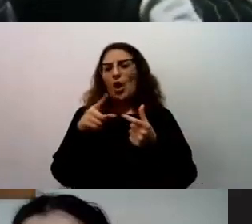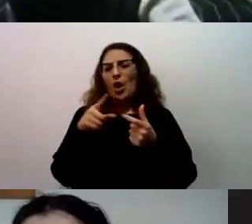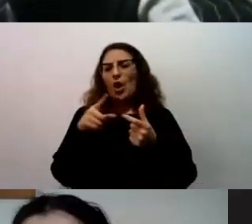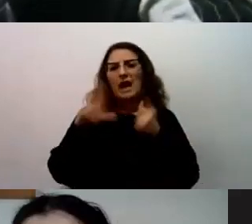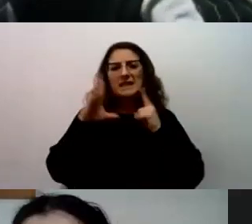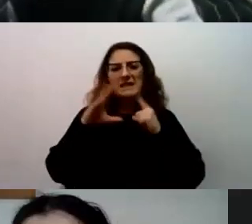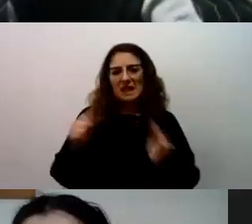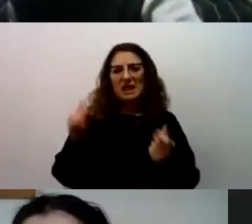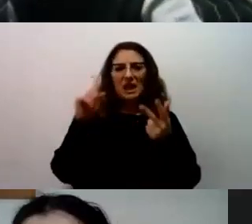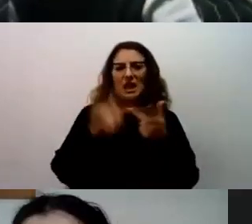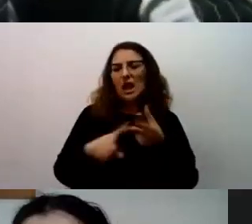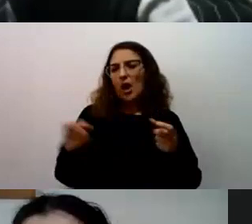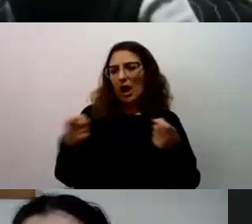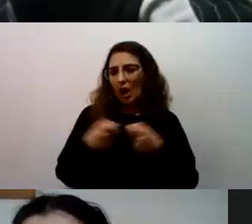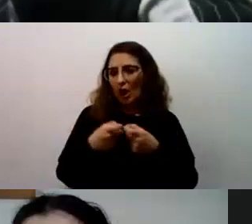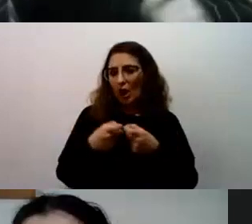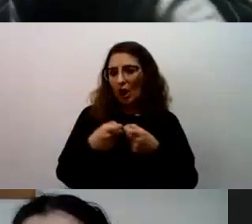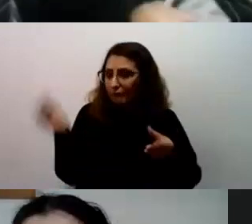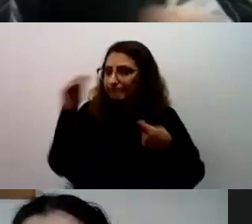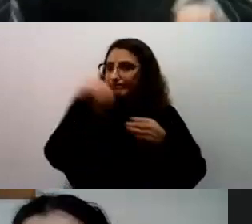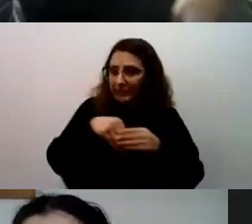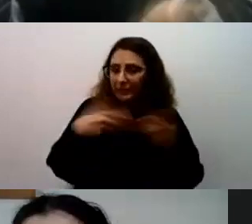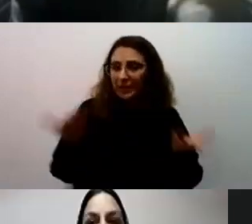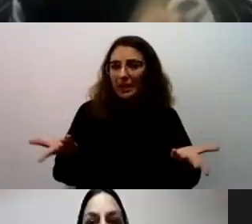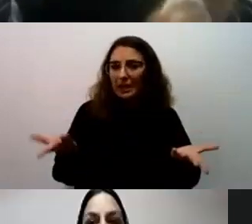el Ministerio de Transporte lo sigue aplicando.